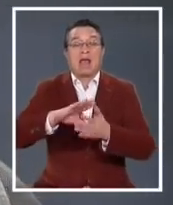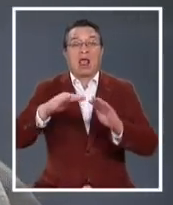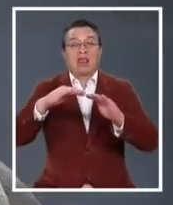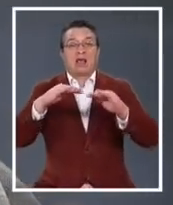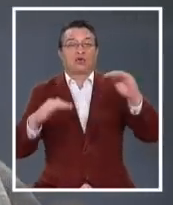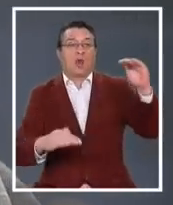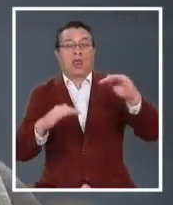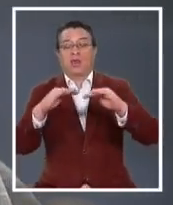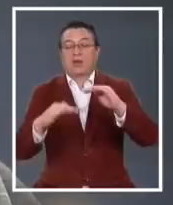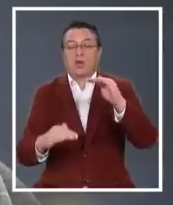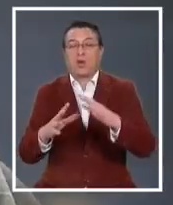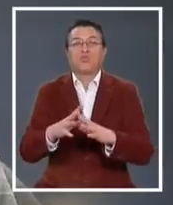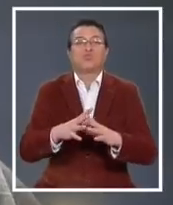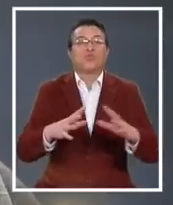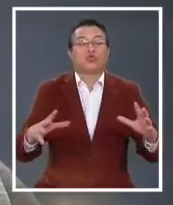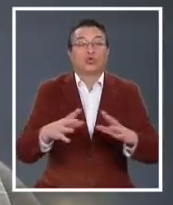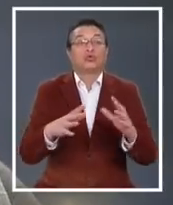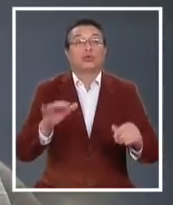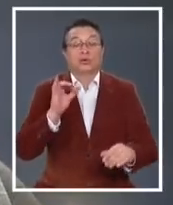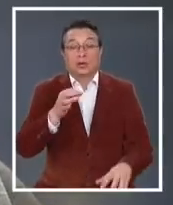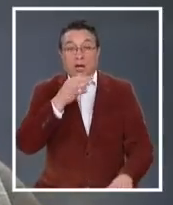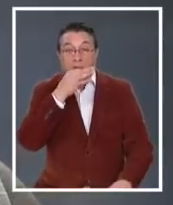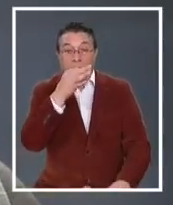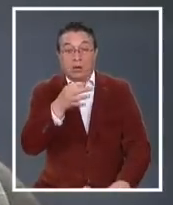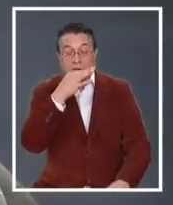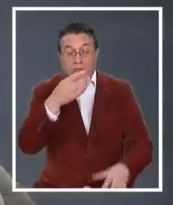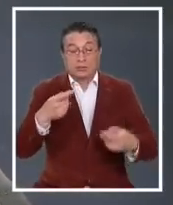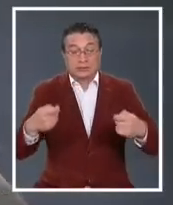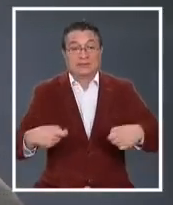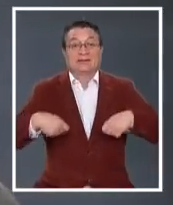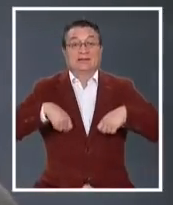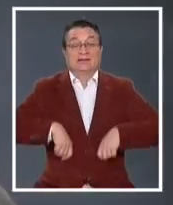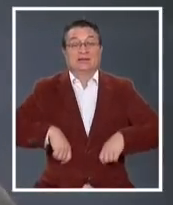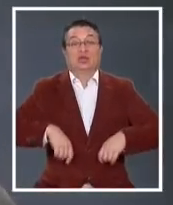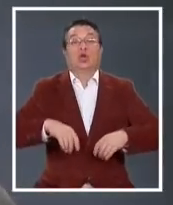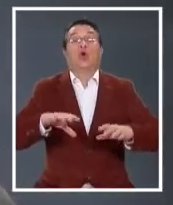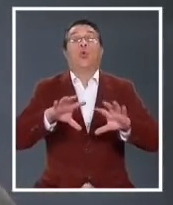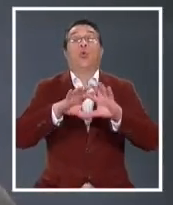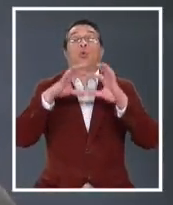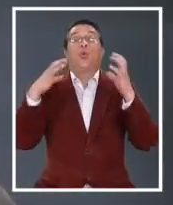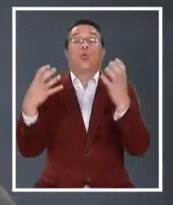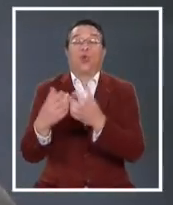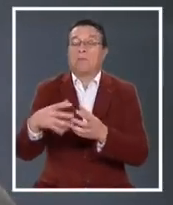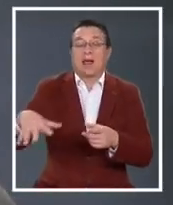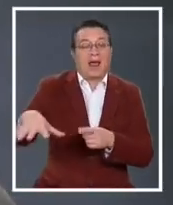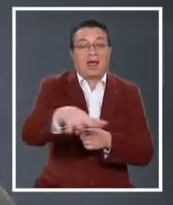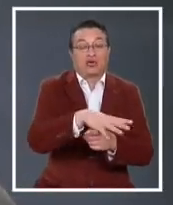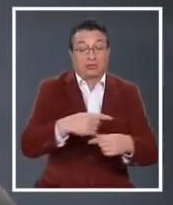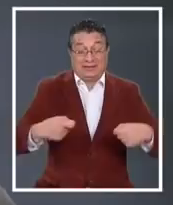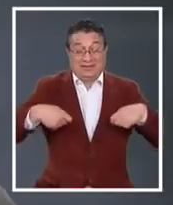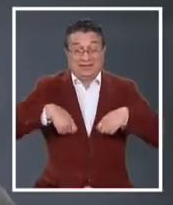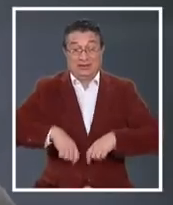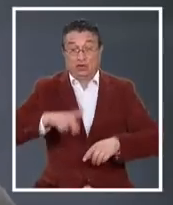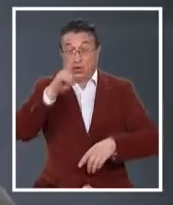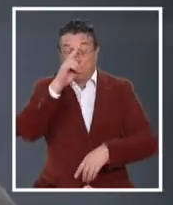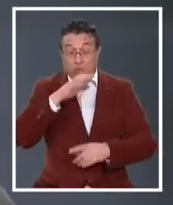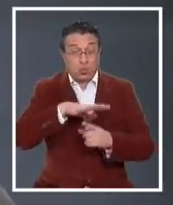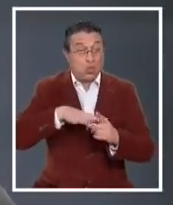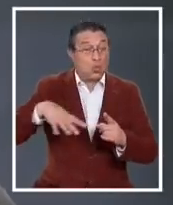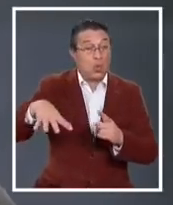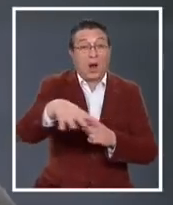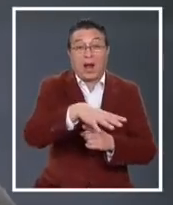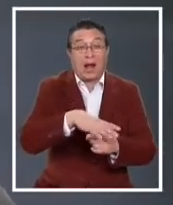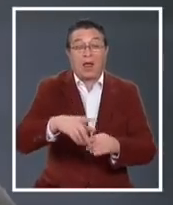que hay enormes desigualdades y clamar por un ingreso universal. Porque cuando los ingresos son universales, se